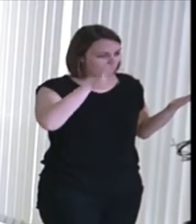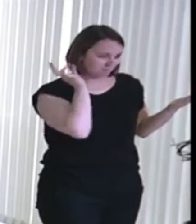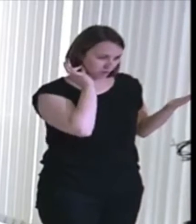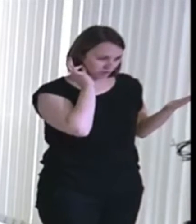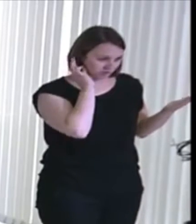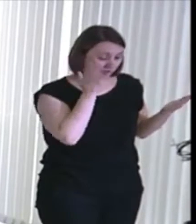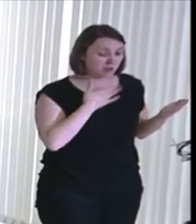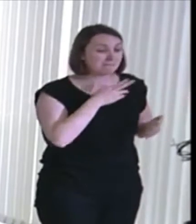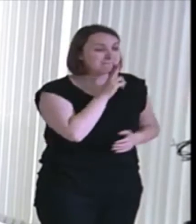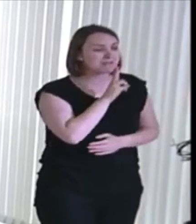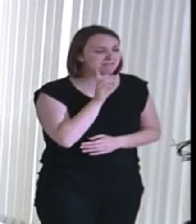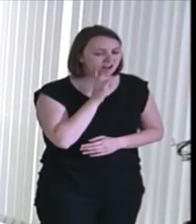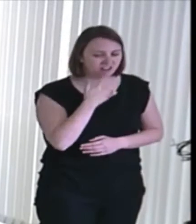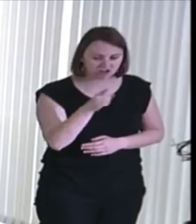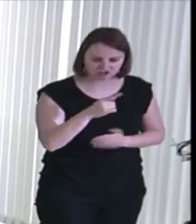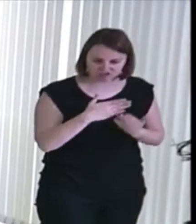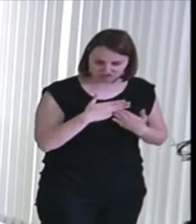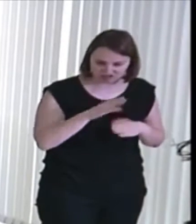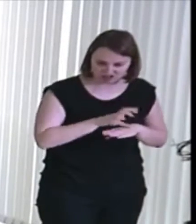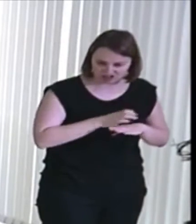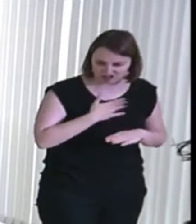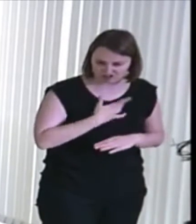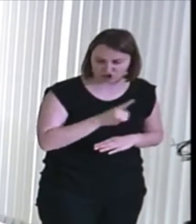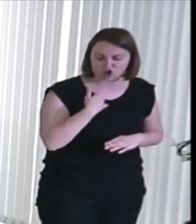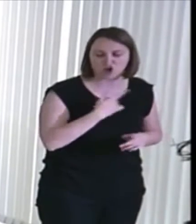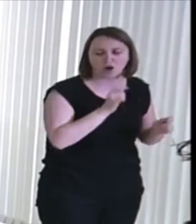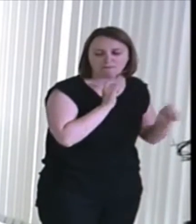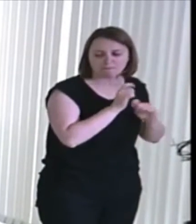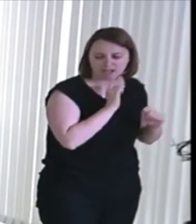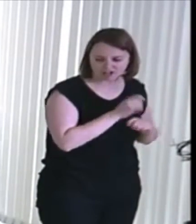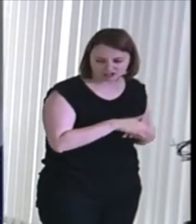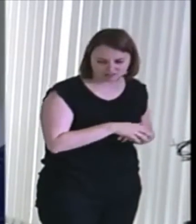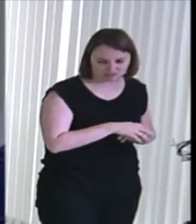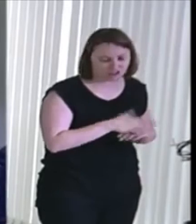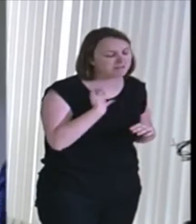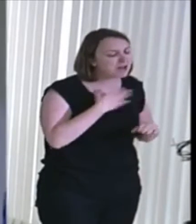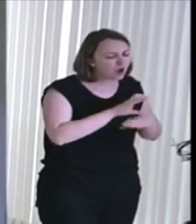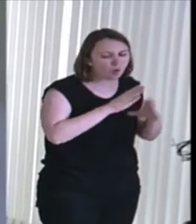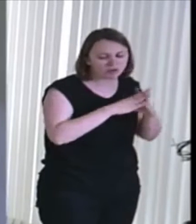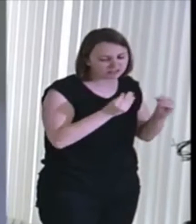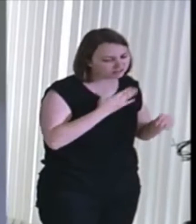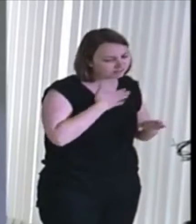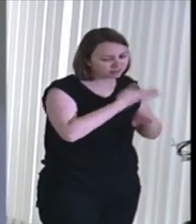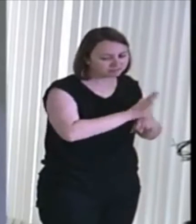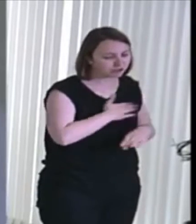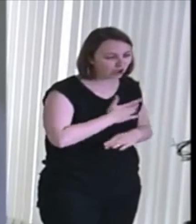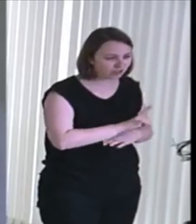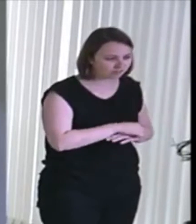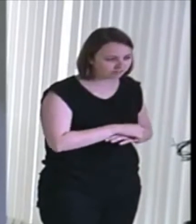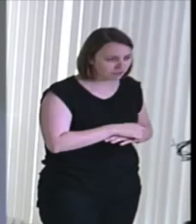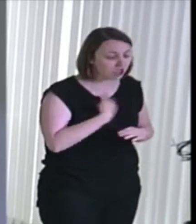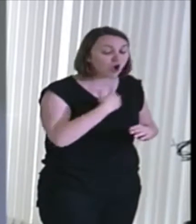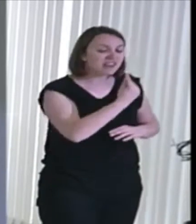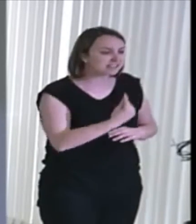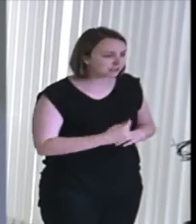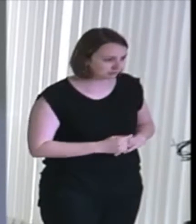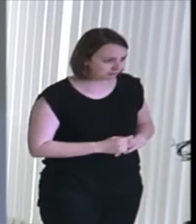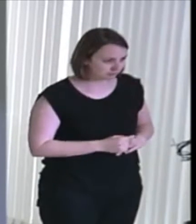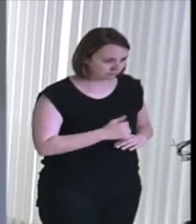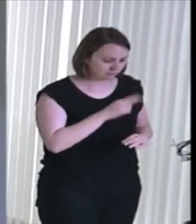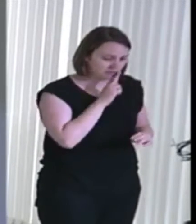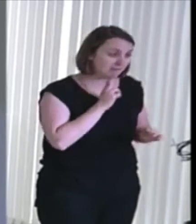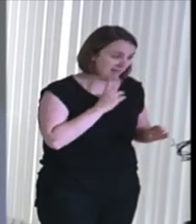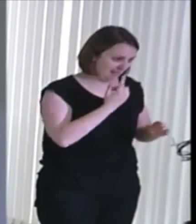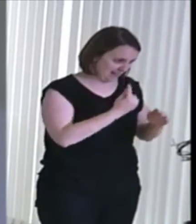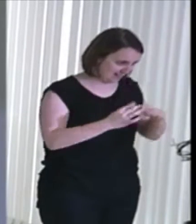cuando yo le digo a mi madre que yo no quiero estudiar una carrera, que quiero hacer periodismo, pero es que no quiero pasar por la universidad, y que quiero estudiar diseño. Mi madre era